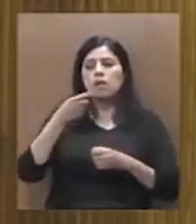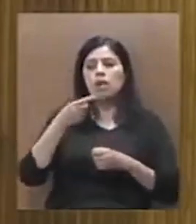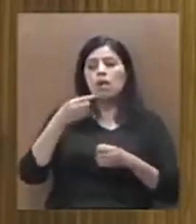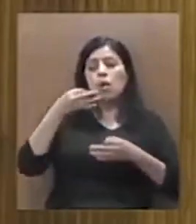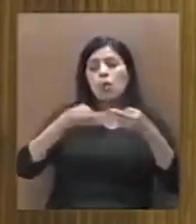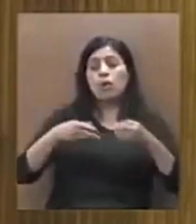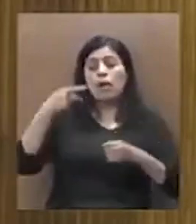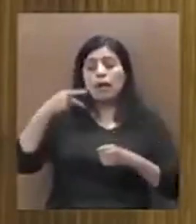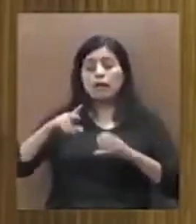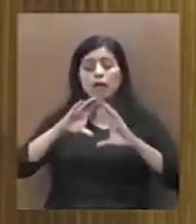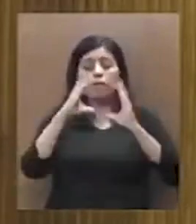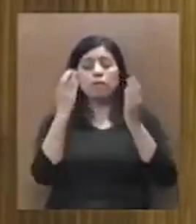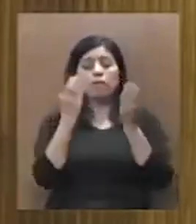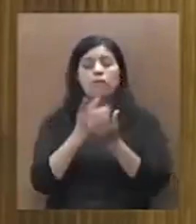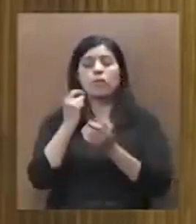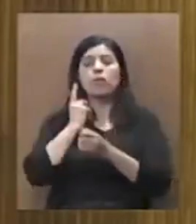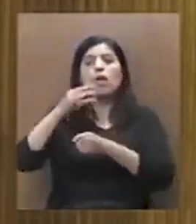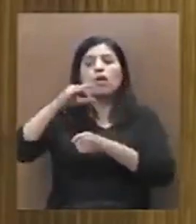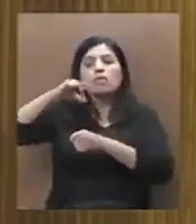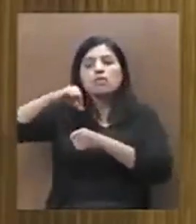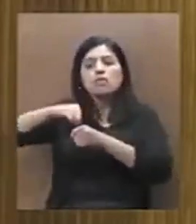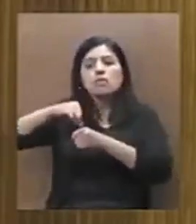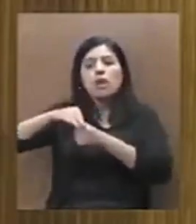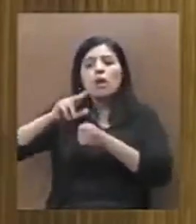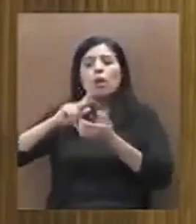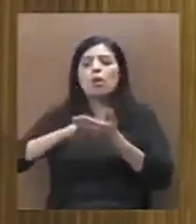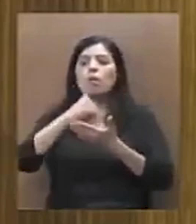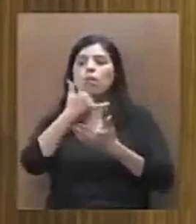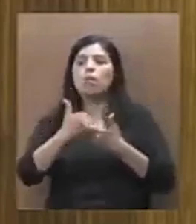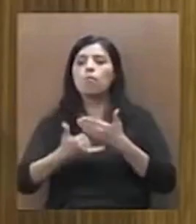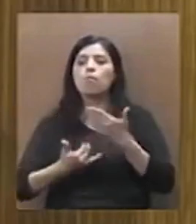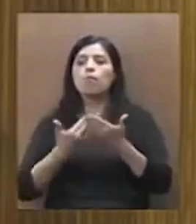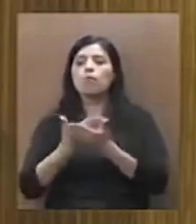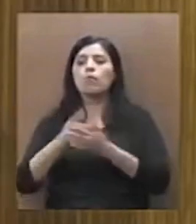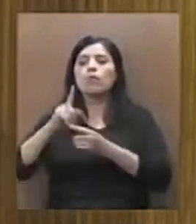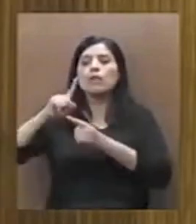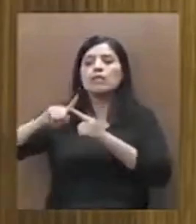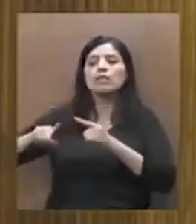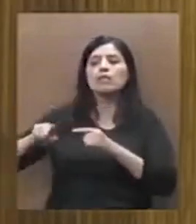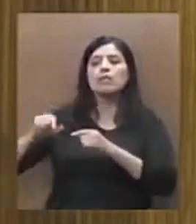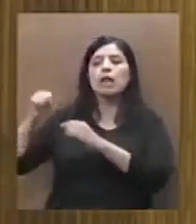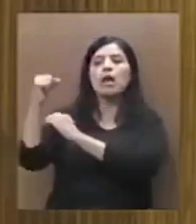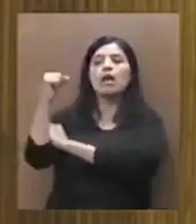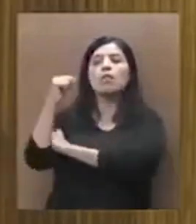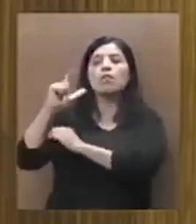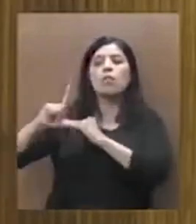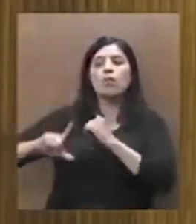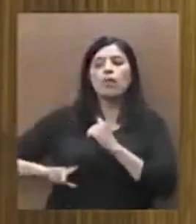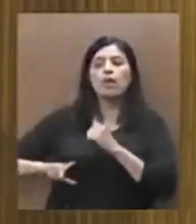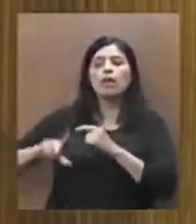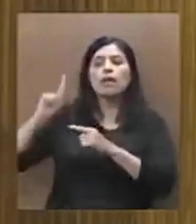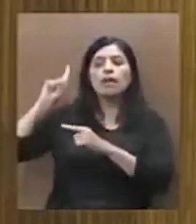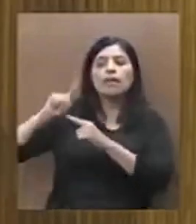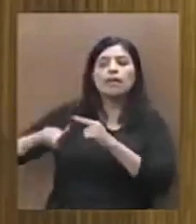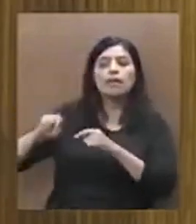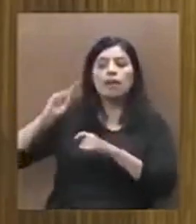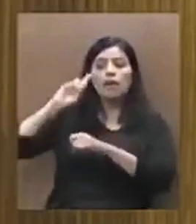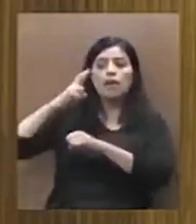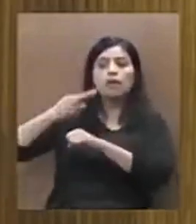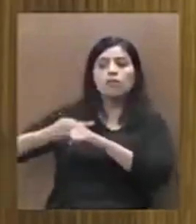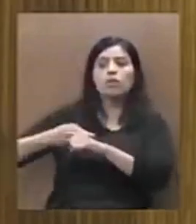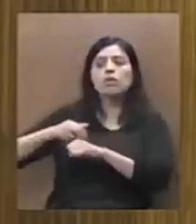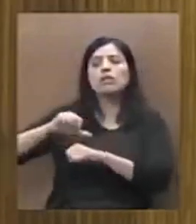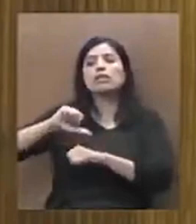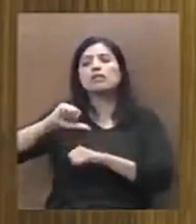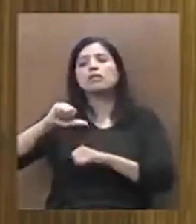congreso se ha agotado iniciativas donde se le quitan al ejecutivo facultades y se